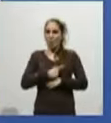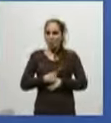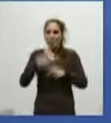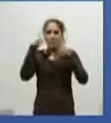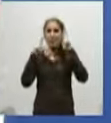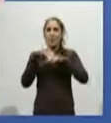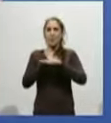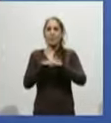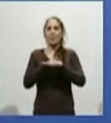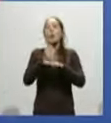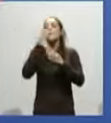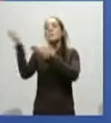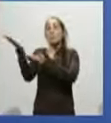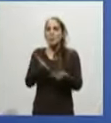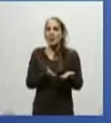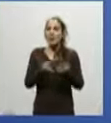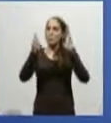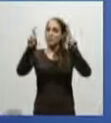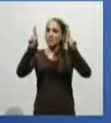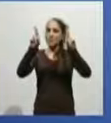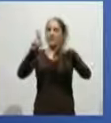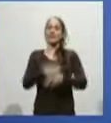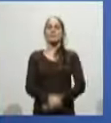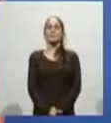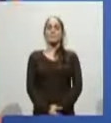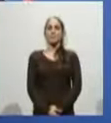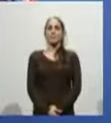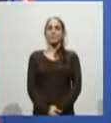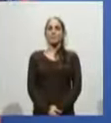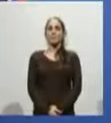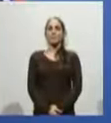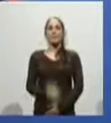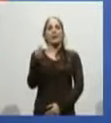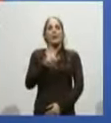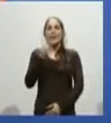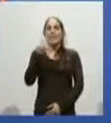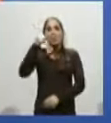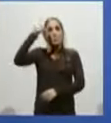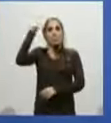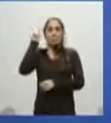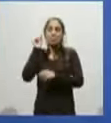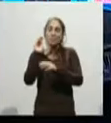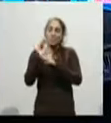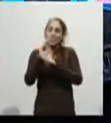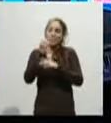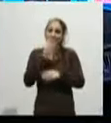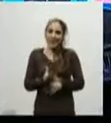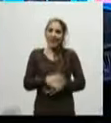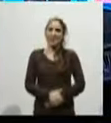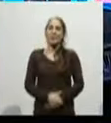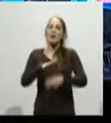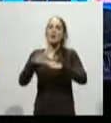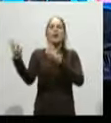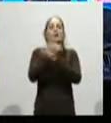Bienvenido y mucha suerte. Hay que afilar muy bien la pluma esta noche, para que todos tengan las